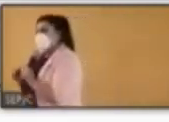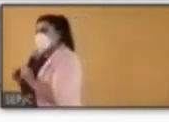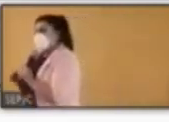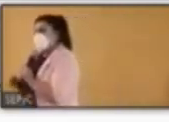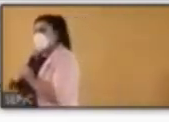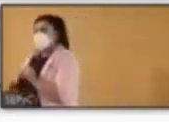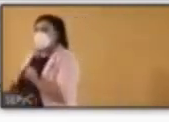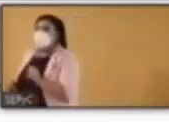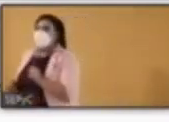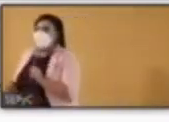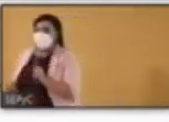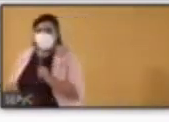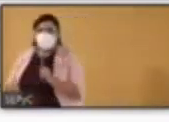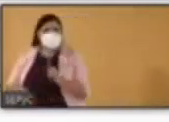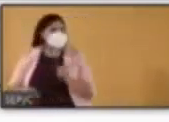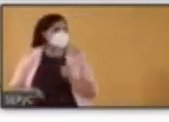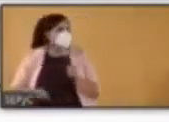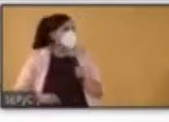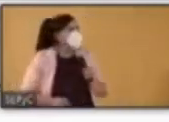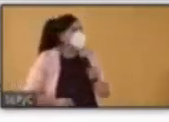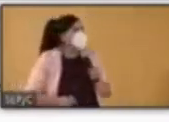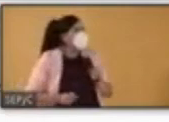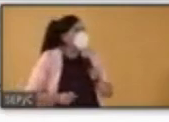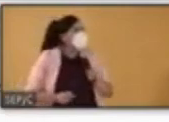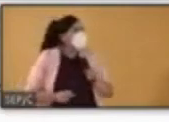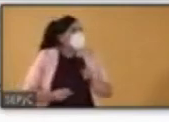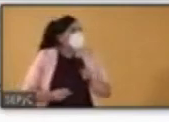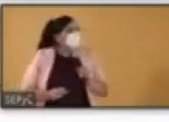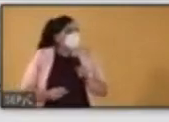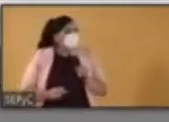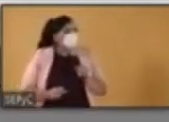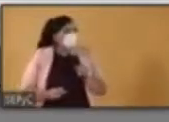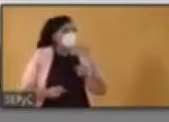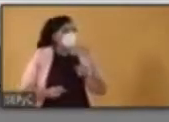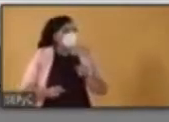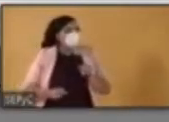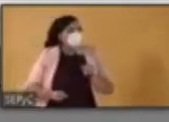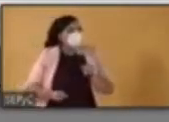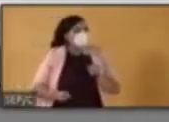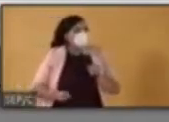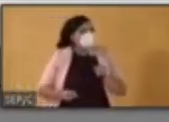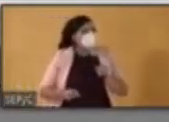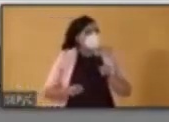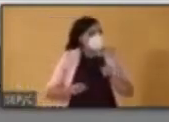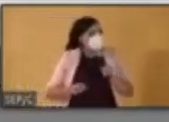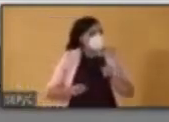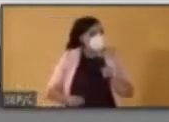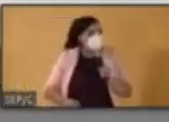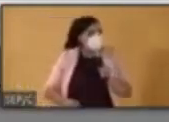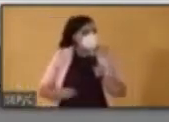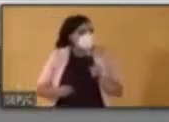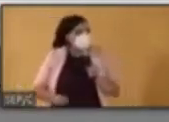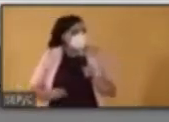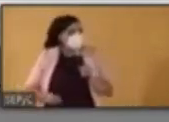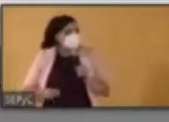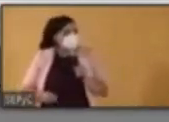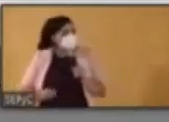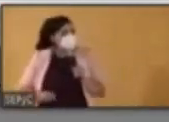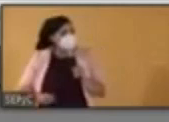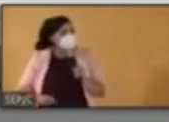cada uno de ellos. ¿Cómo lo haremos? De la siguiente manera. Damos clic en la opción de agregar, nos aparece